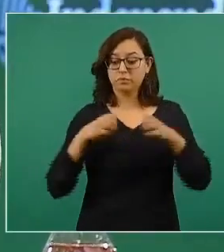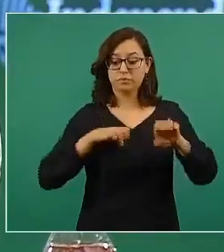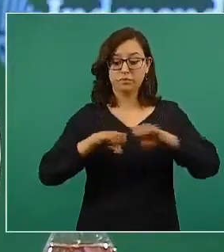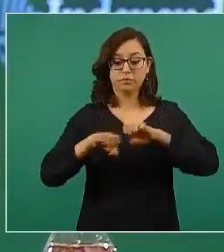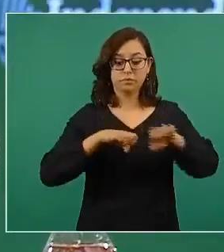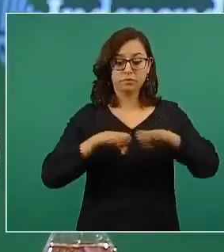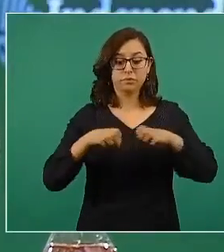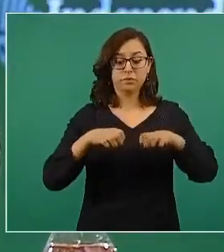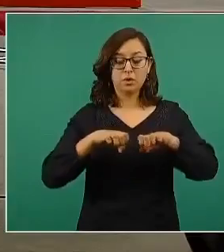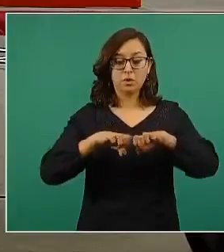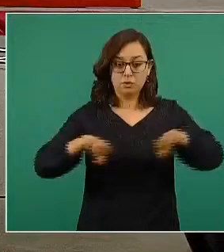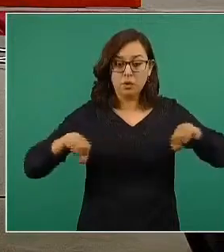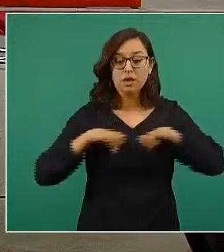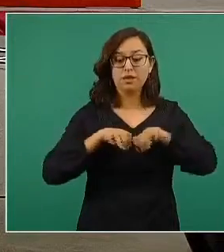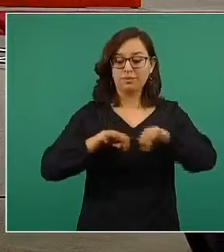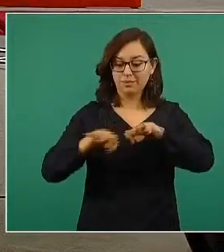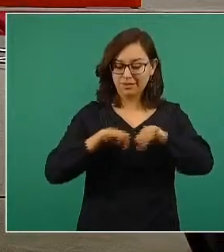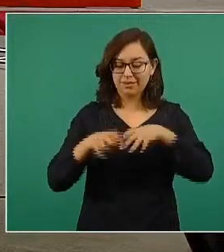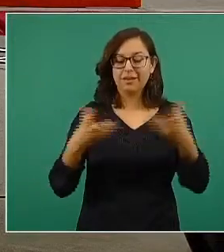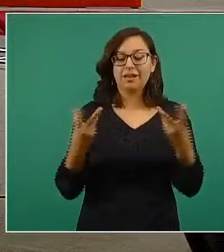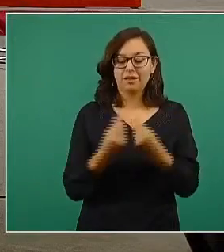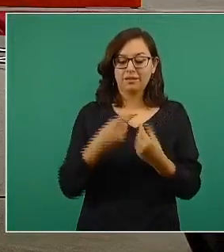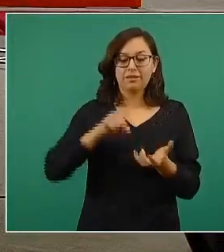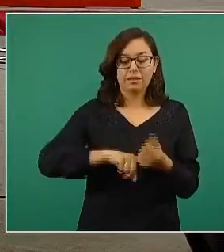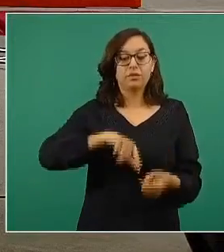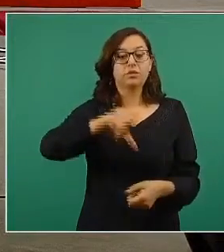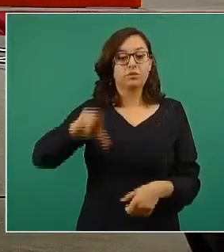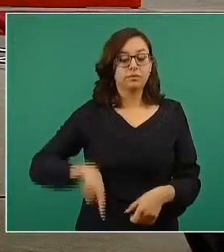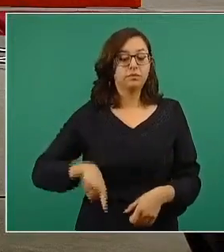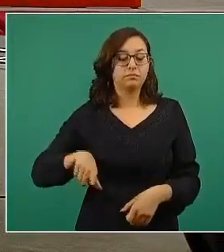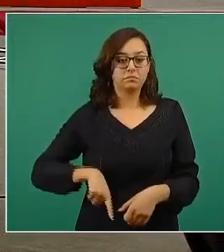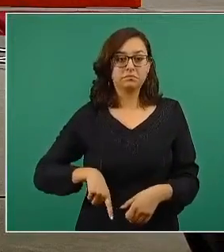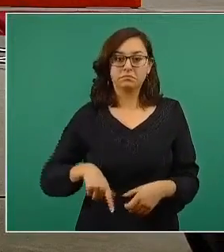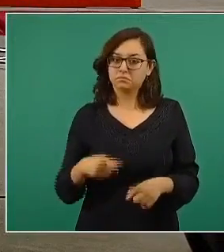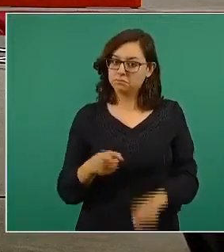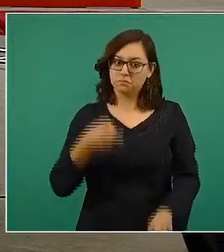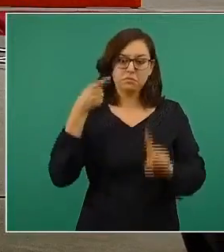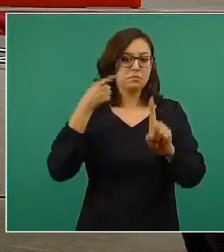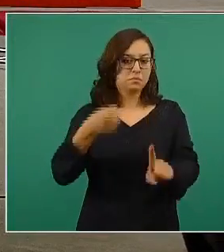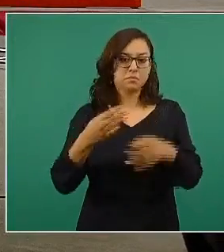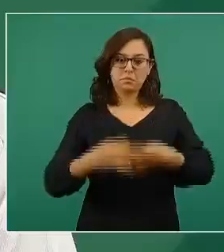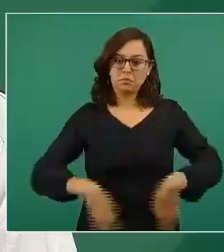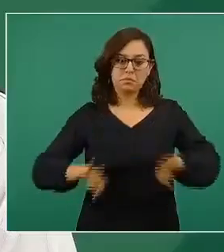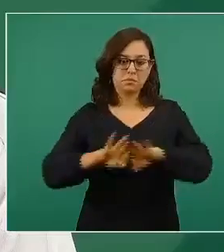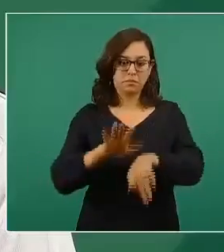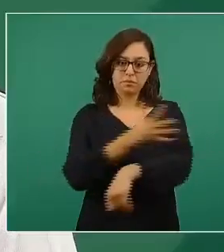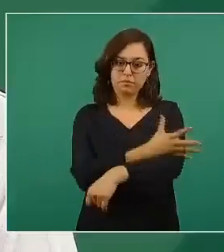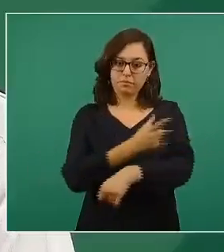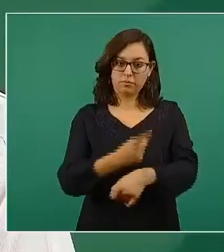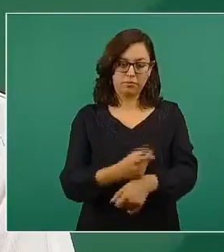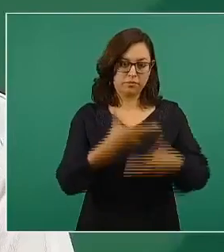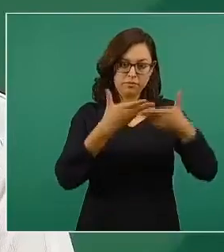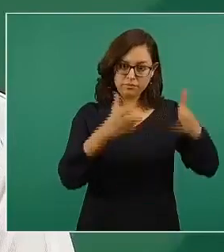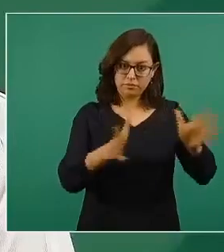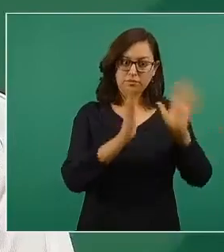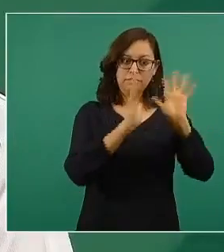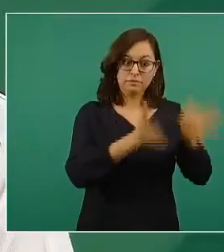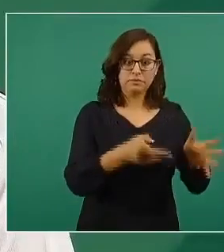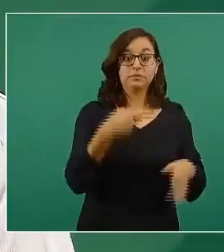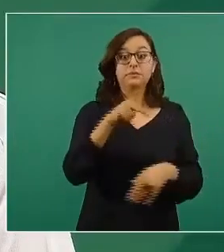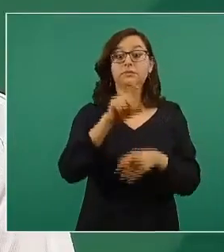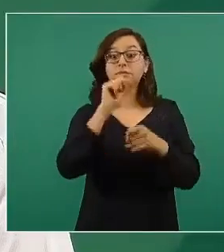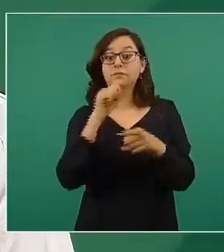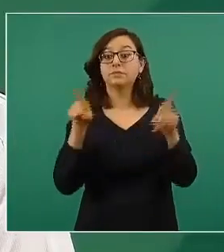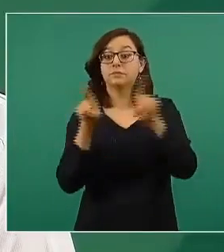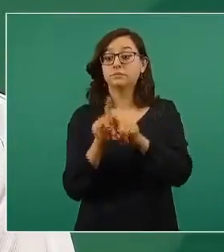en el ejercicio de gobierno, para el caso de las pandemias, para el caso de la salud pública, además empata perfectamente